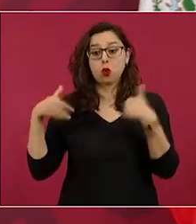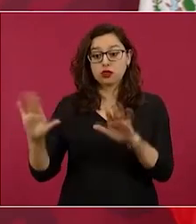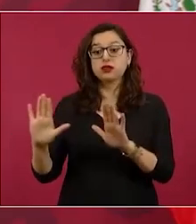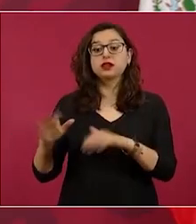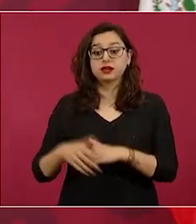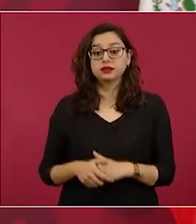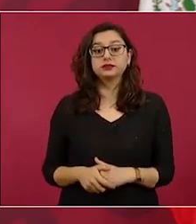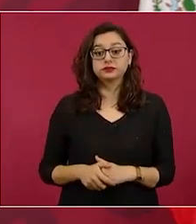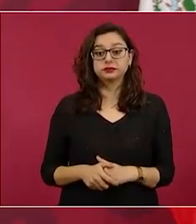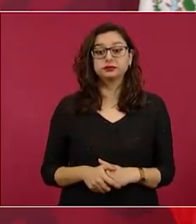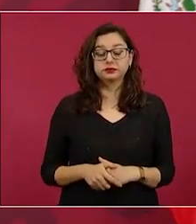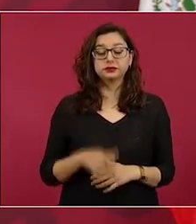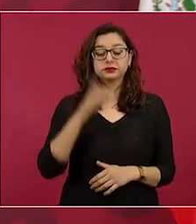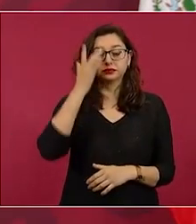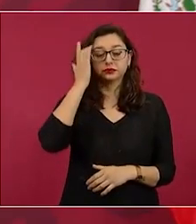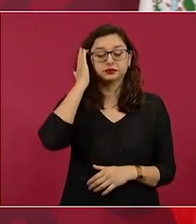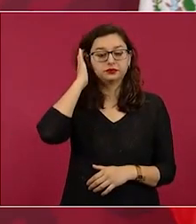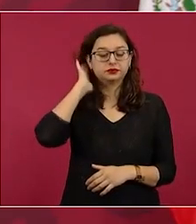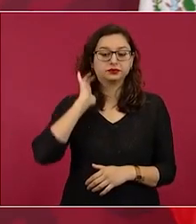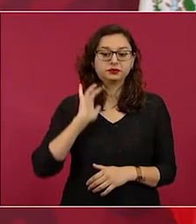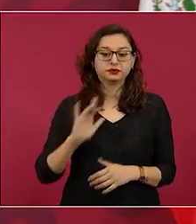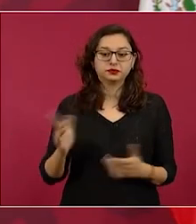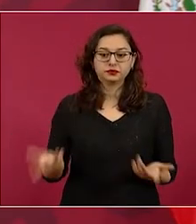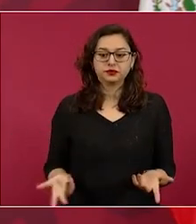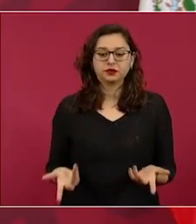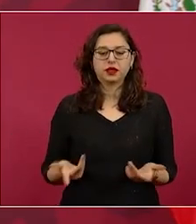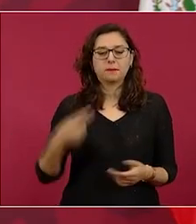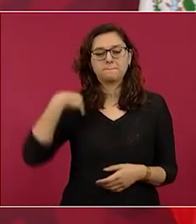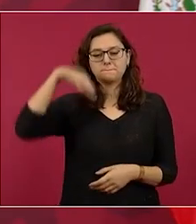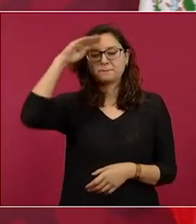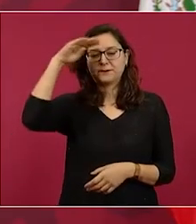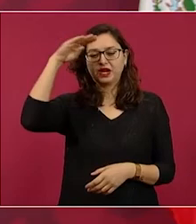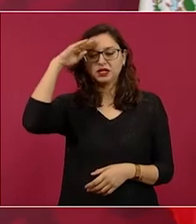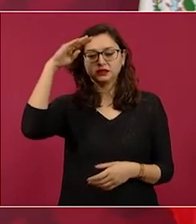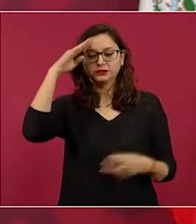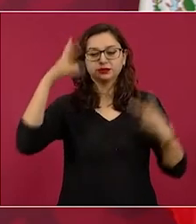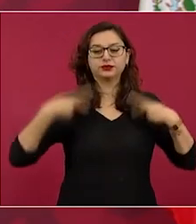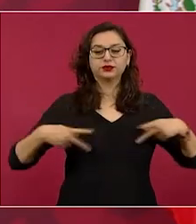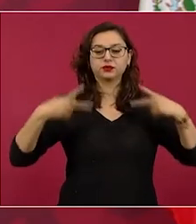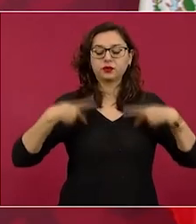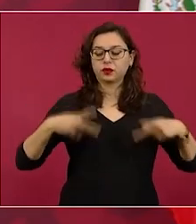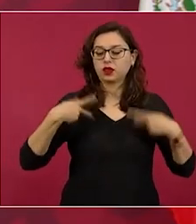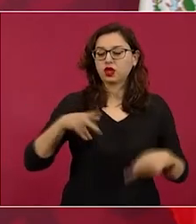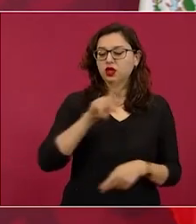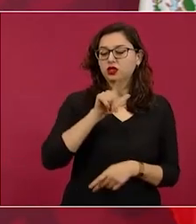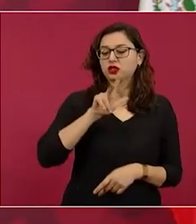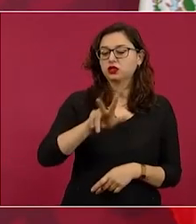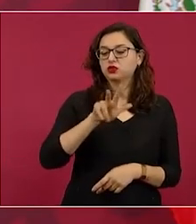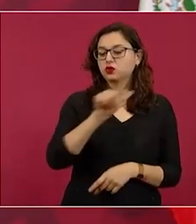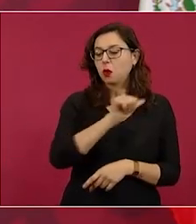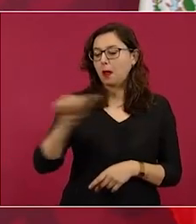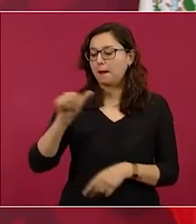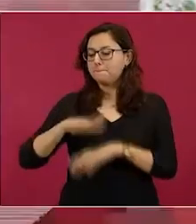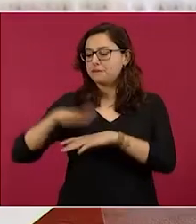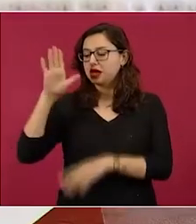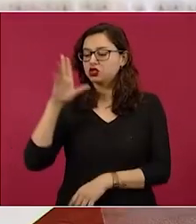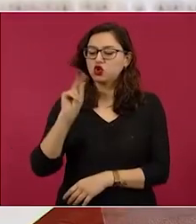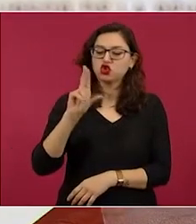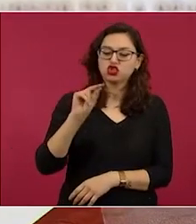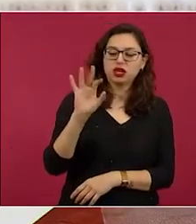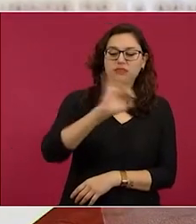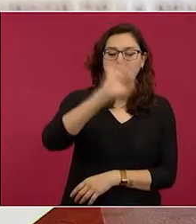29%, o sea, si son más de 80 millones de ciudadanos, estamos hablando de